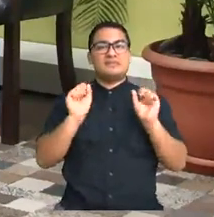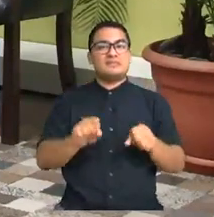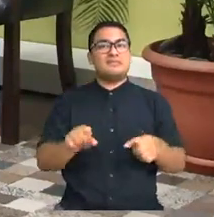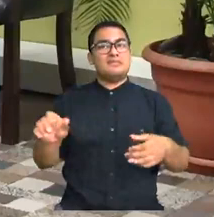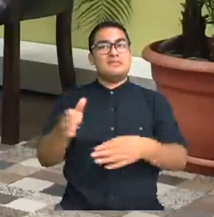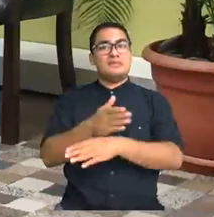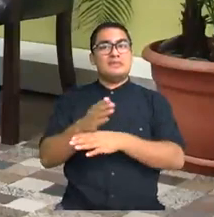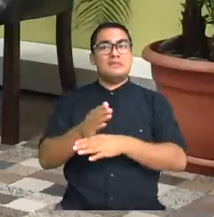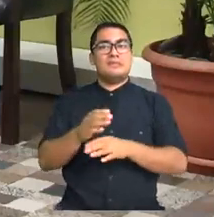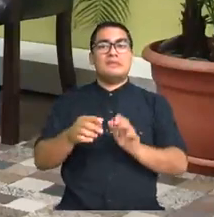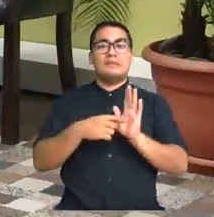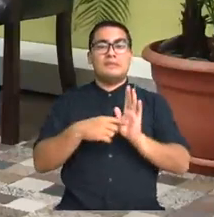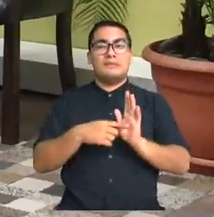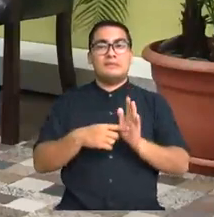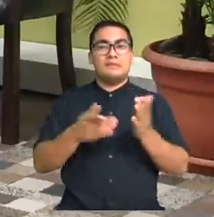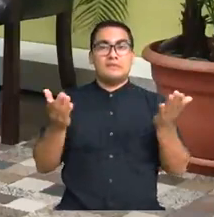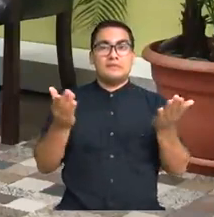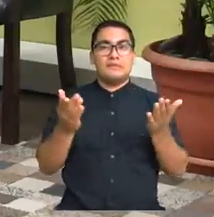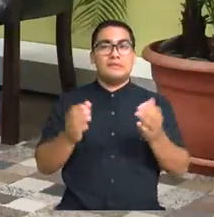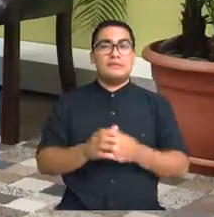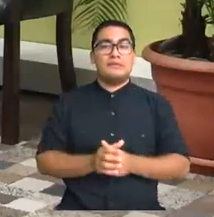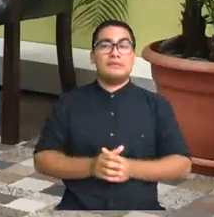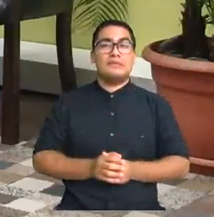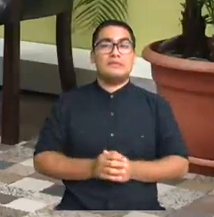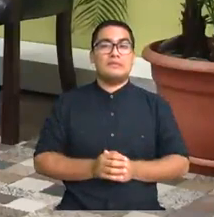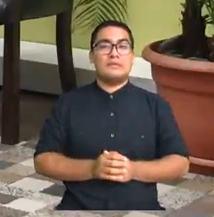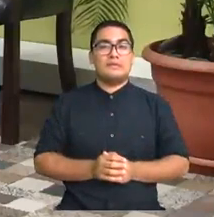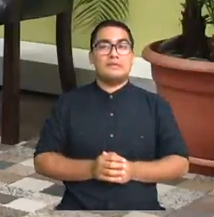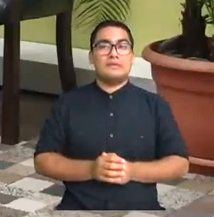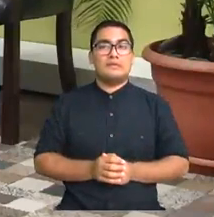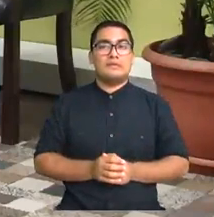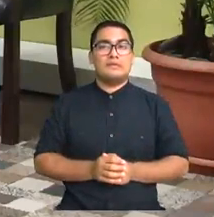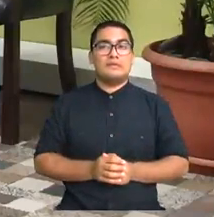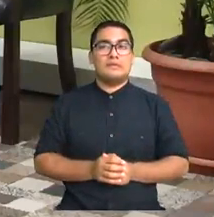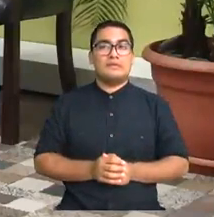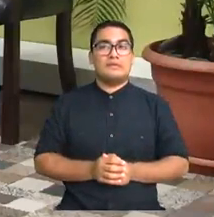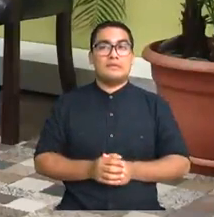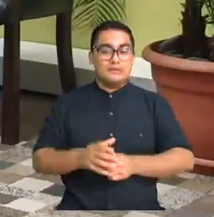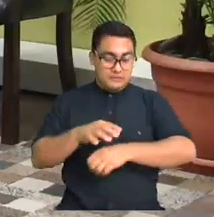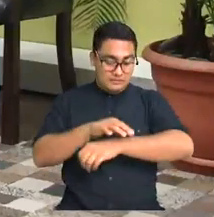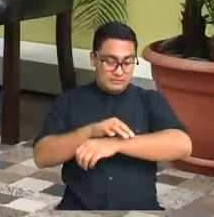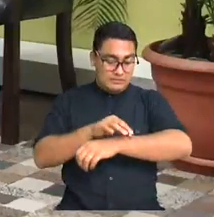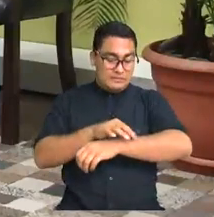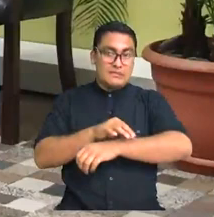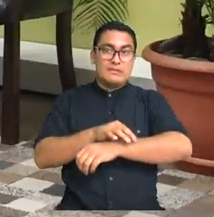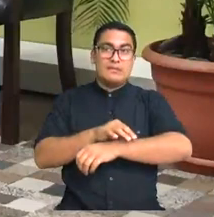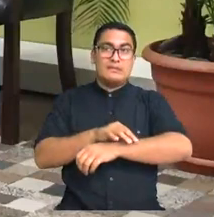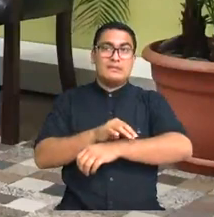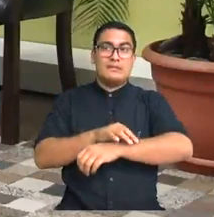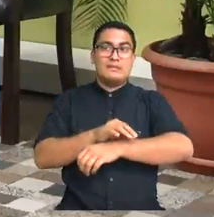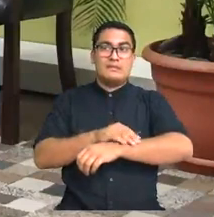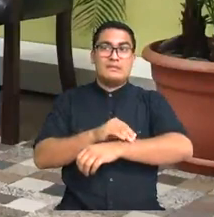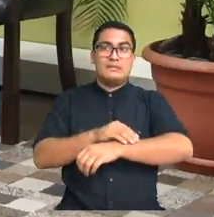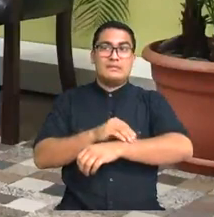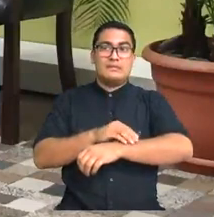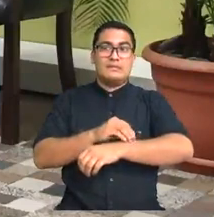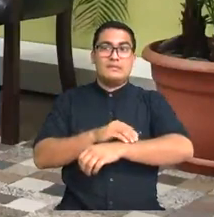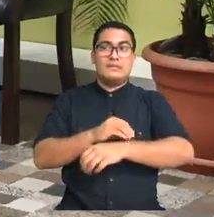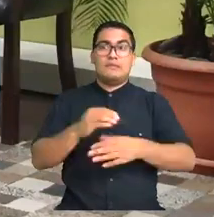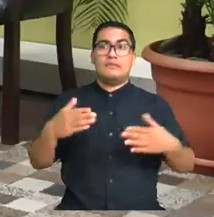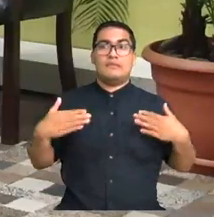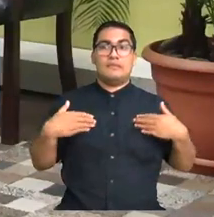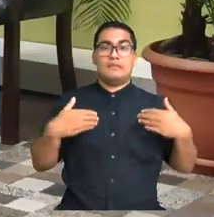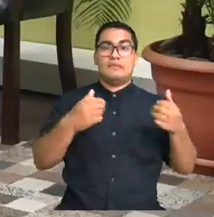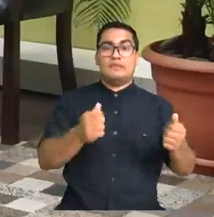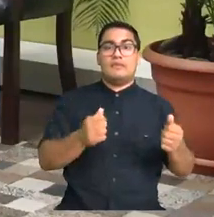maneras. ¿Cómo? Tenemos que saber qué tipo de piel tenemos. Si tenemos una piel sana